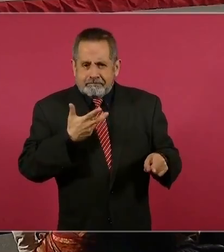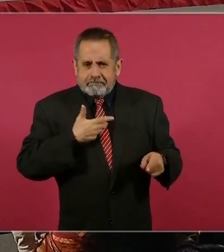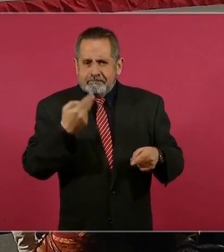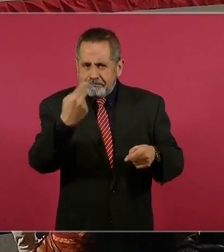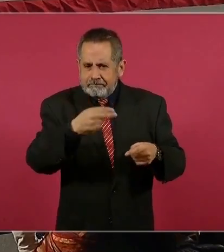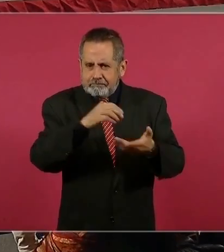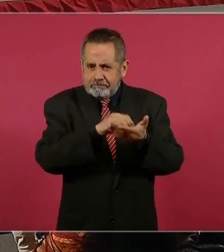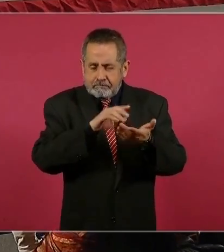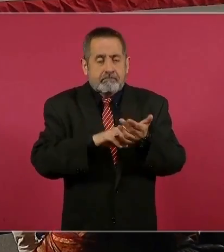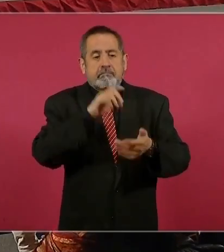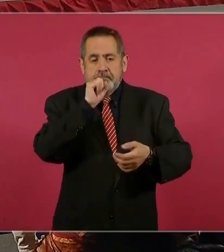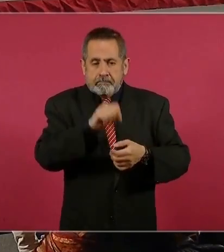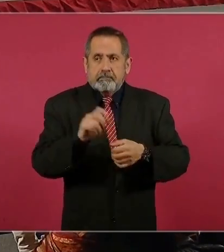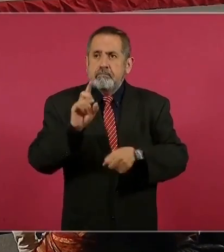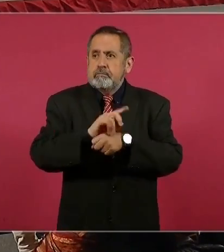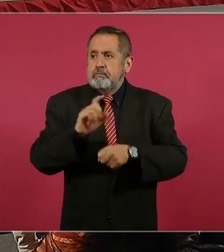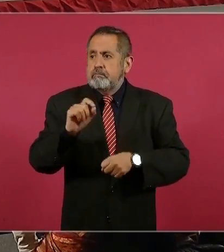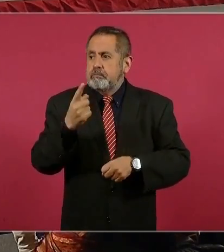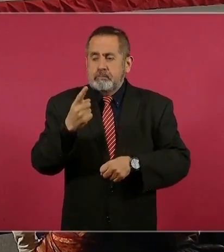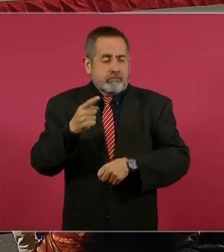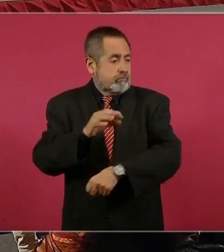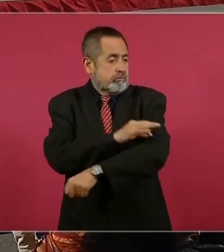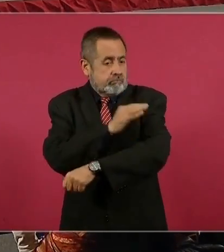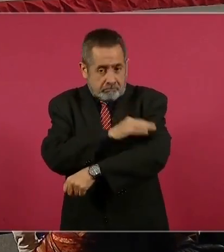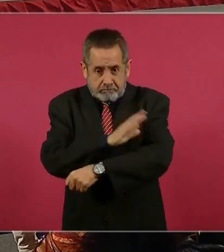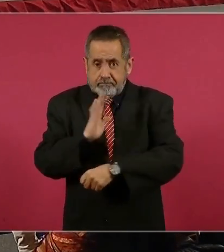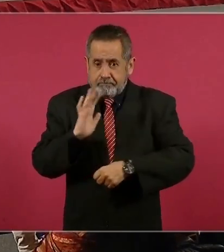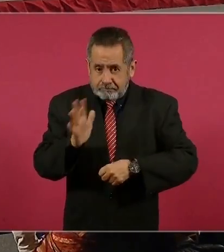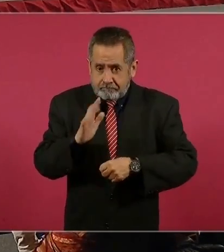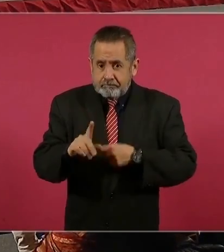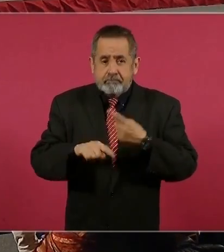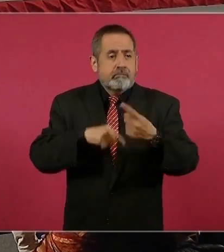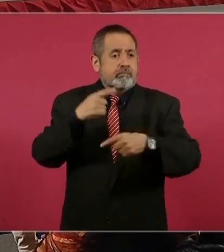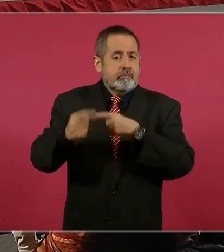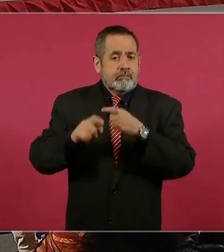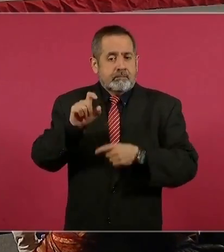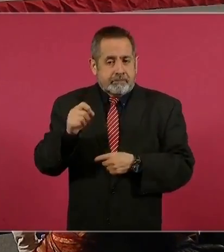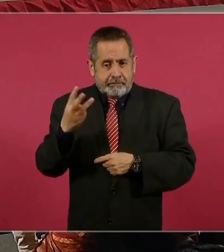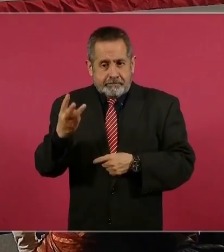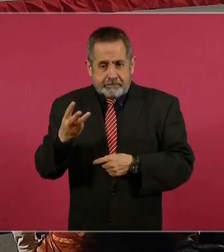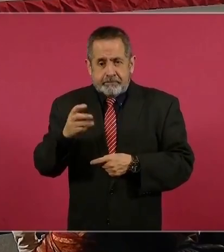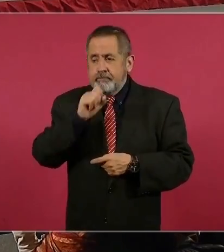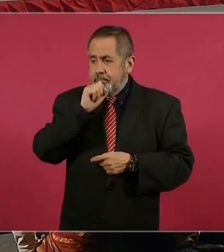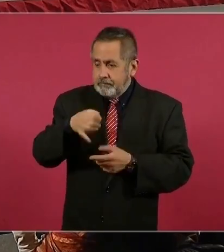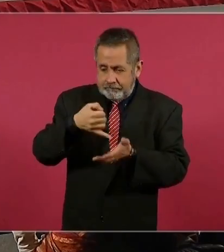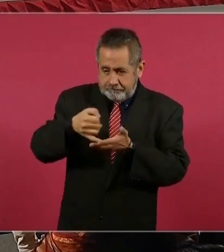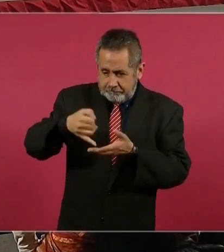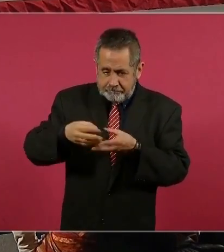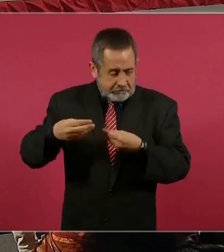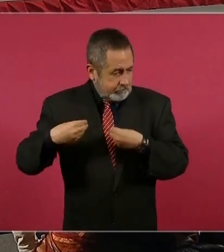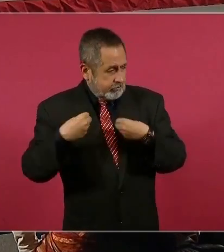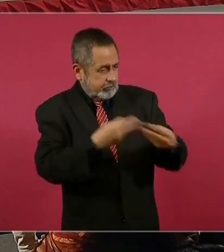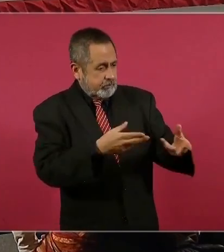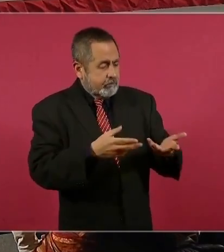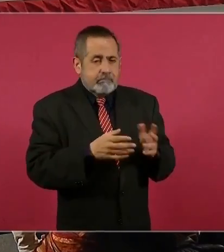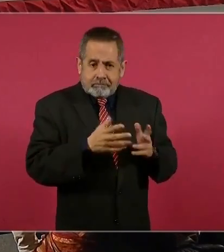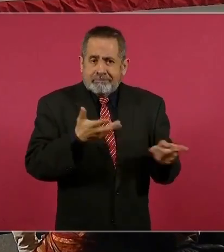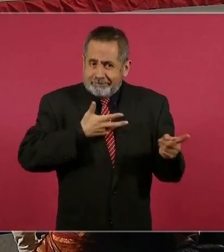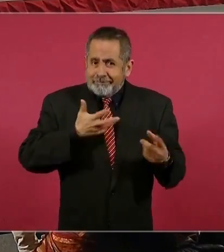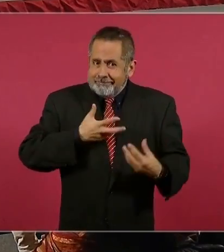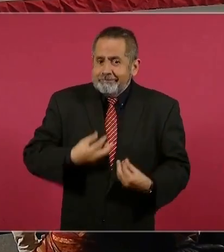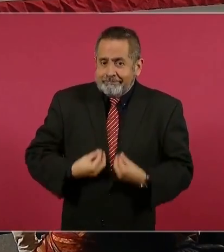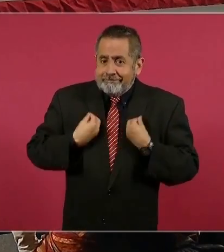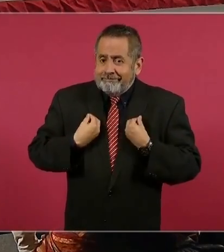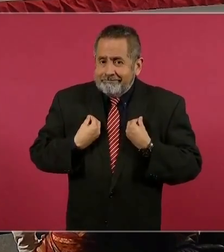también la vacuna COVID. En el 23 sabemos que volvió a ser beneficiario de fertilizantes. Se ha intentado contactarlo